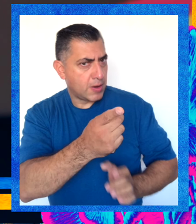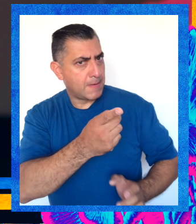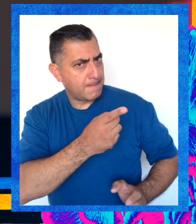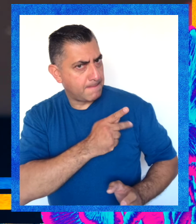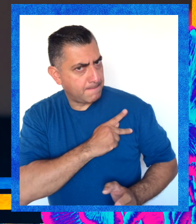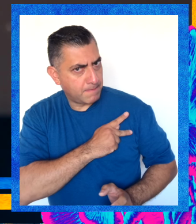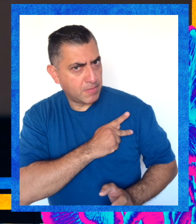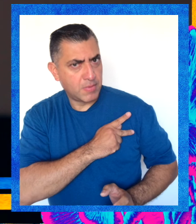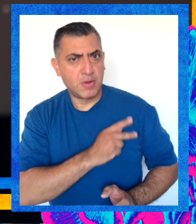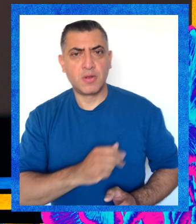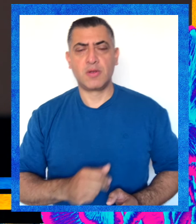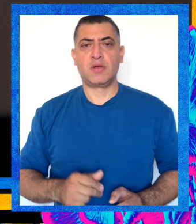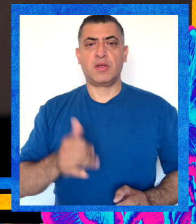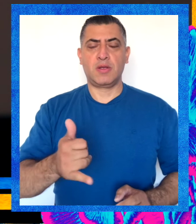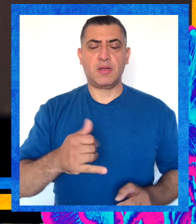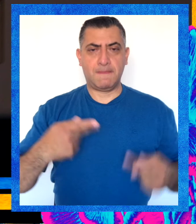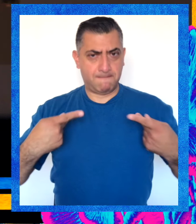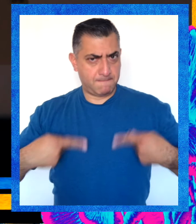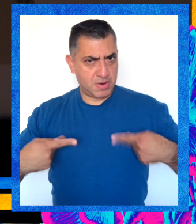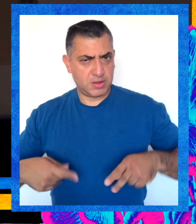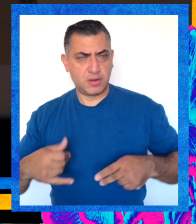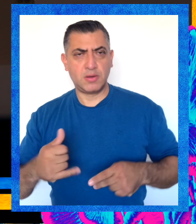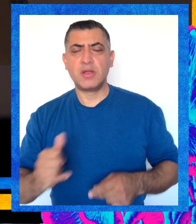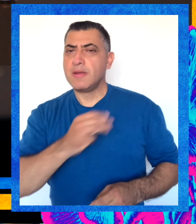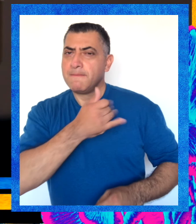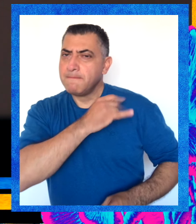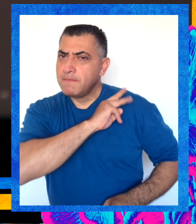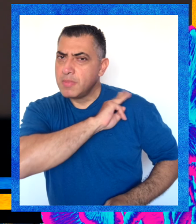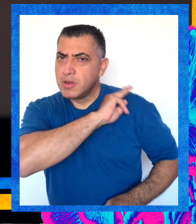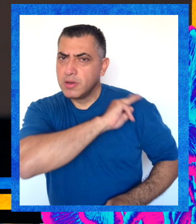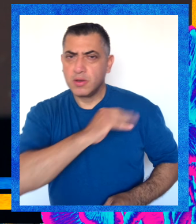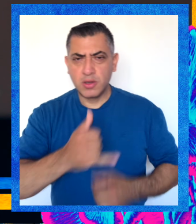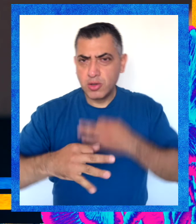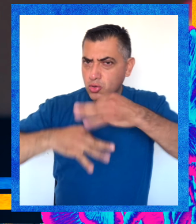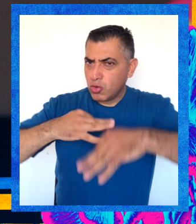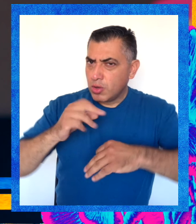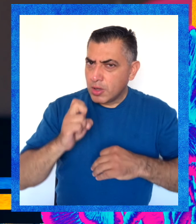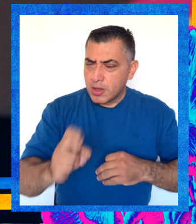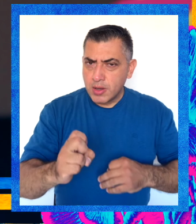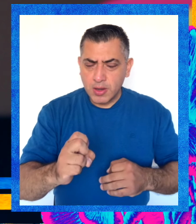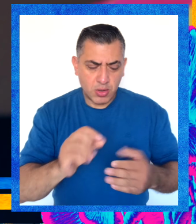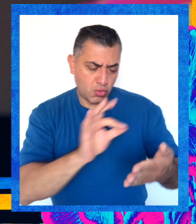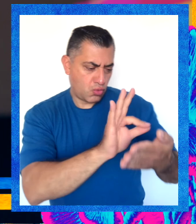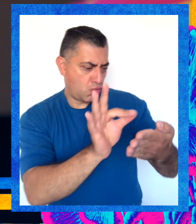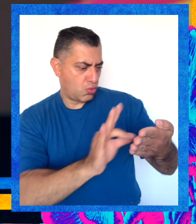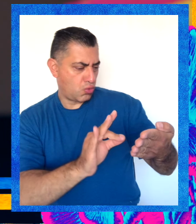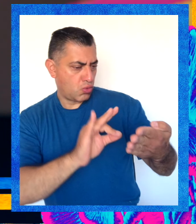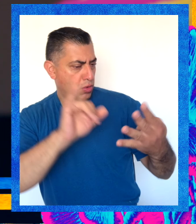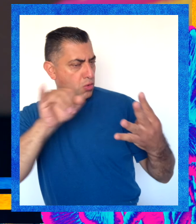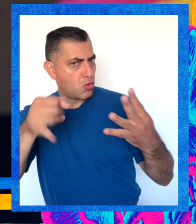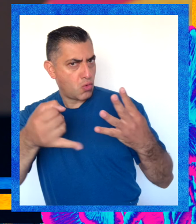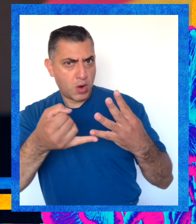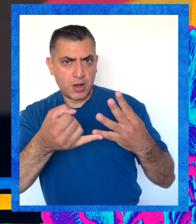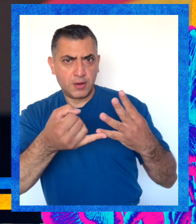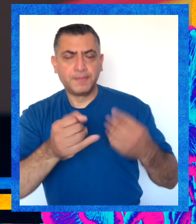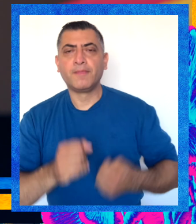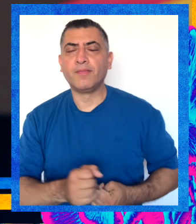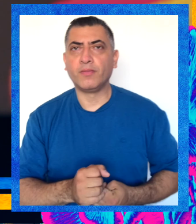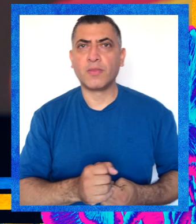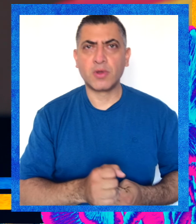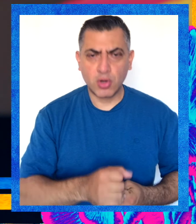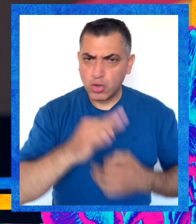acerca de él mismo y de su persona y de su ministerio y todas ellas fueron registradas en el evangelio de juan y